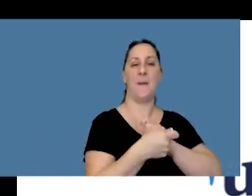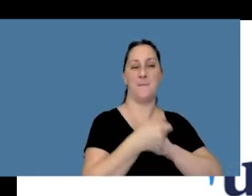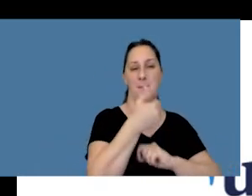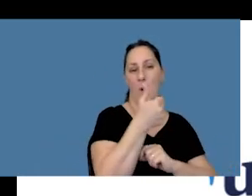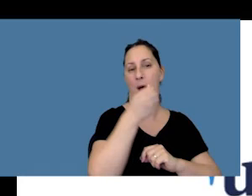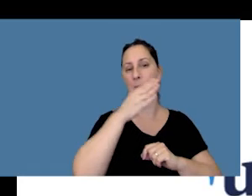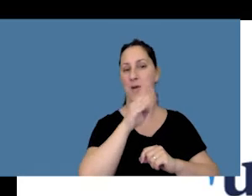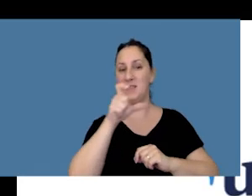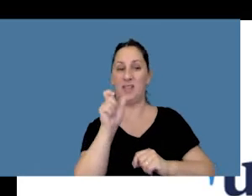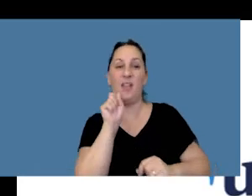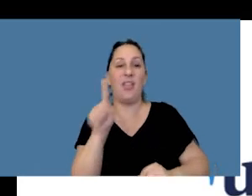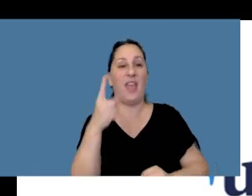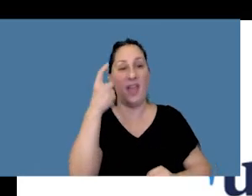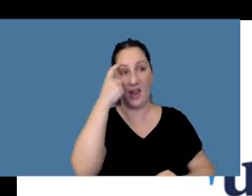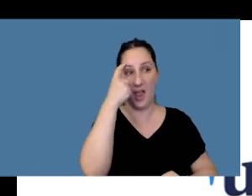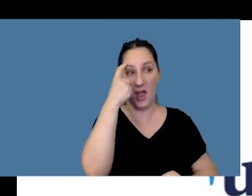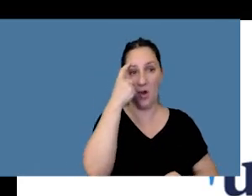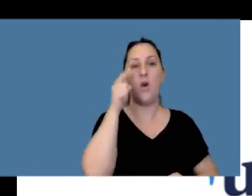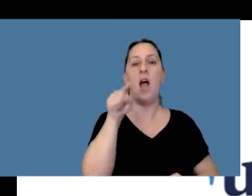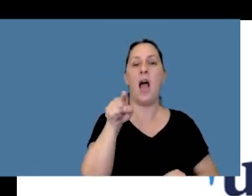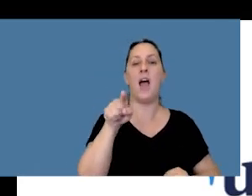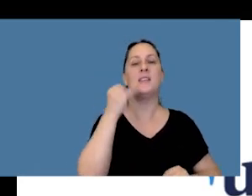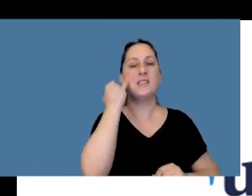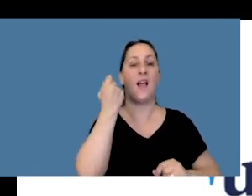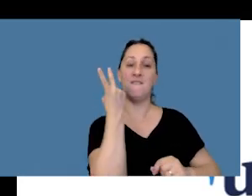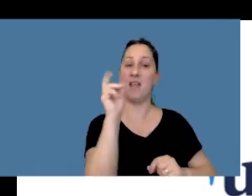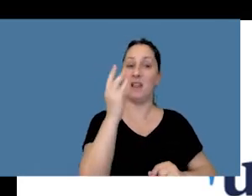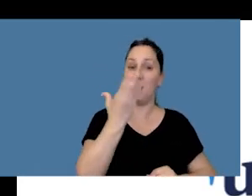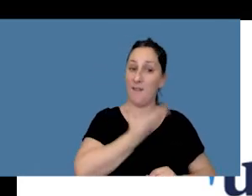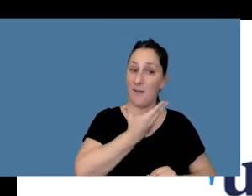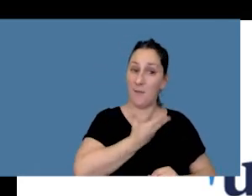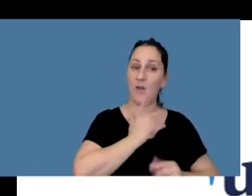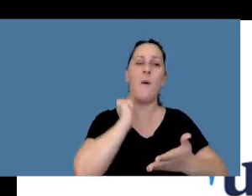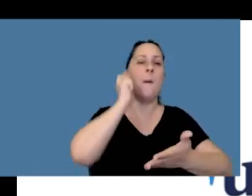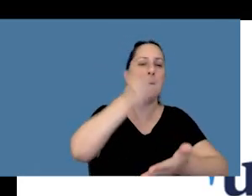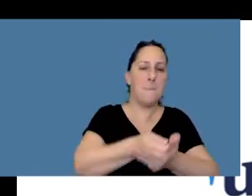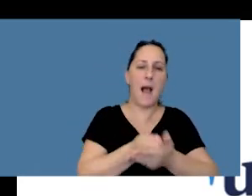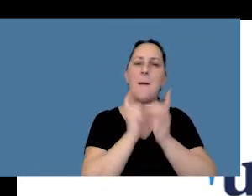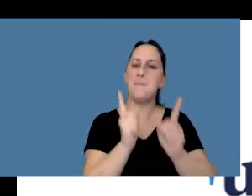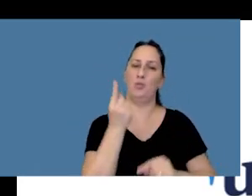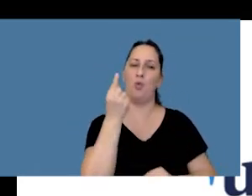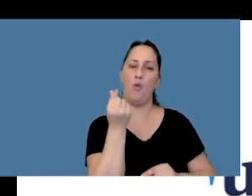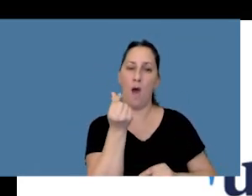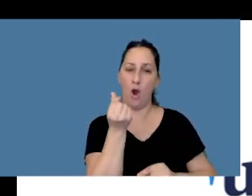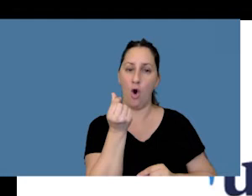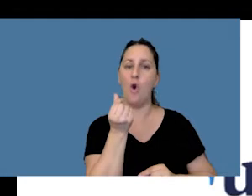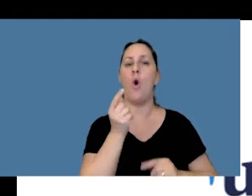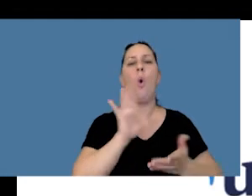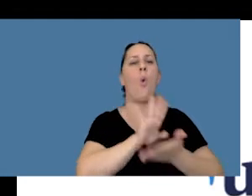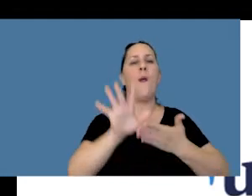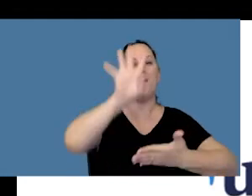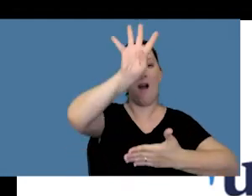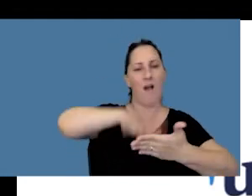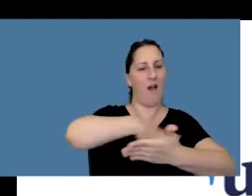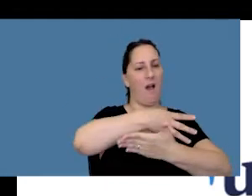recategorización en el mes de enero, a partir de la cual ya el 20 de febrero se pagarán nuevos valores con una nueva tabla